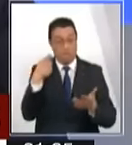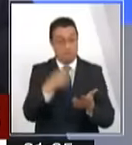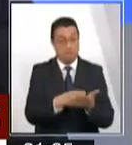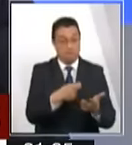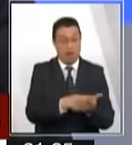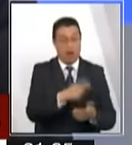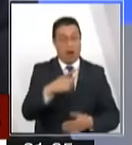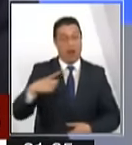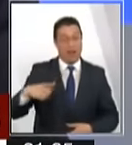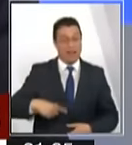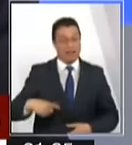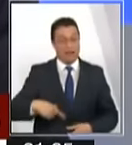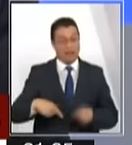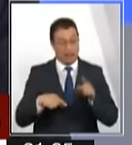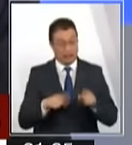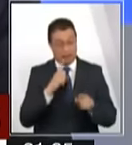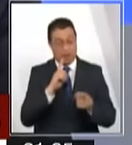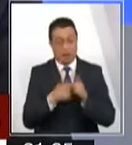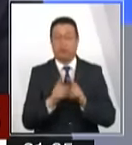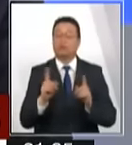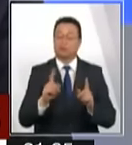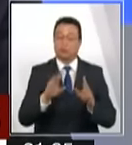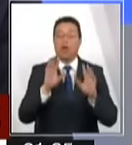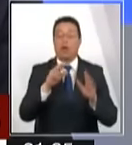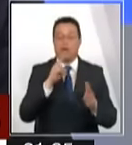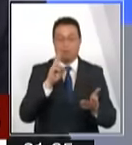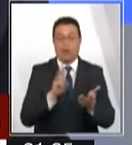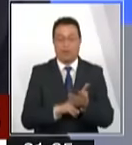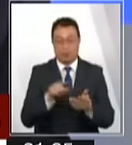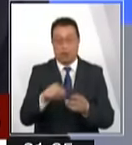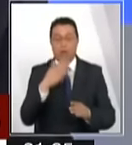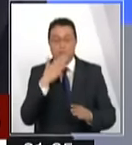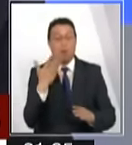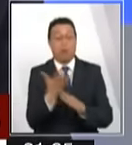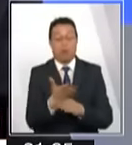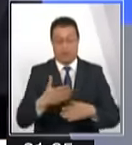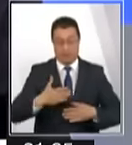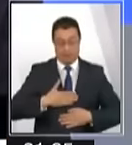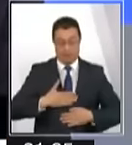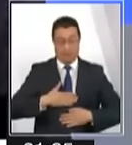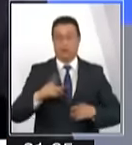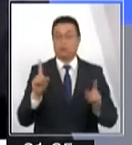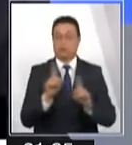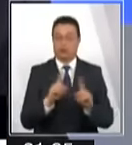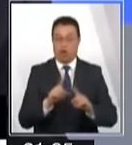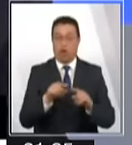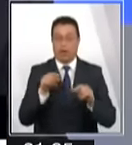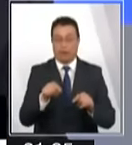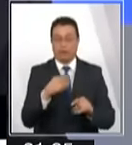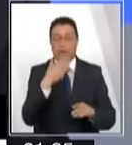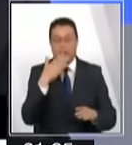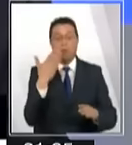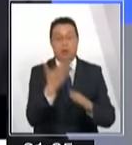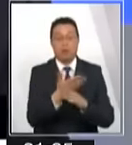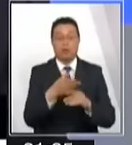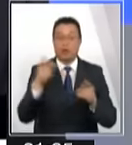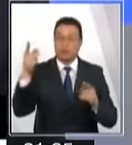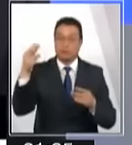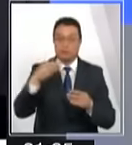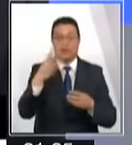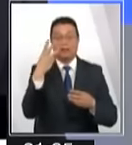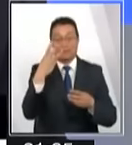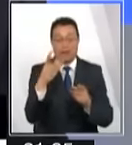médicas No la verdad para ser justo es que la propuesta no es nuestra es una propuesta que se ha derivado de las tres